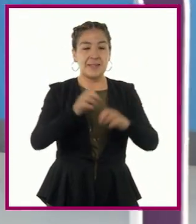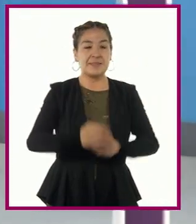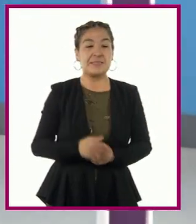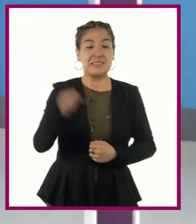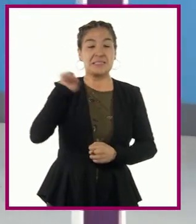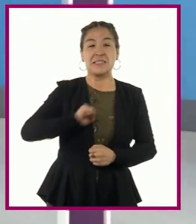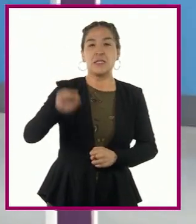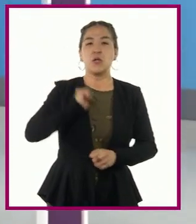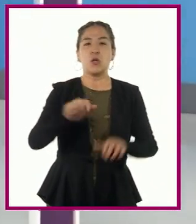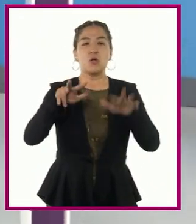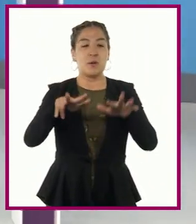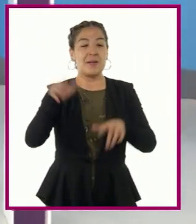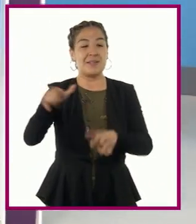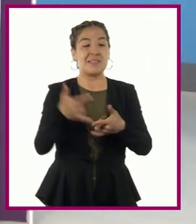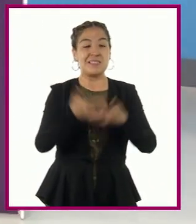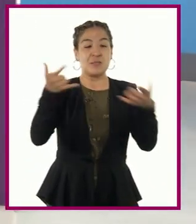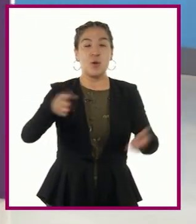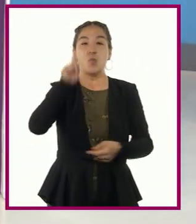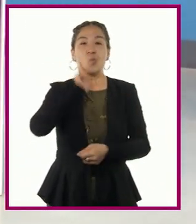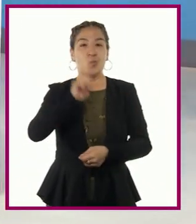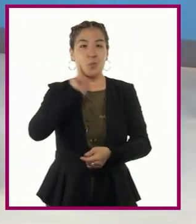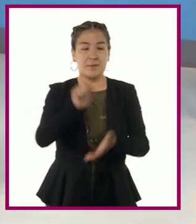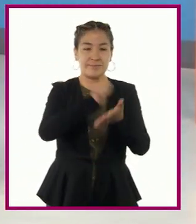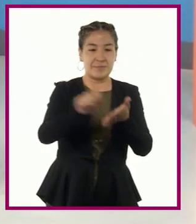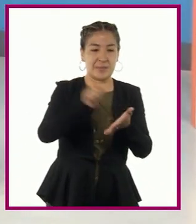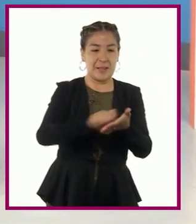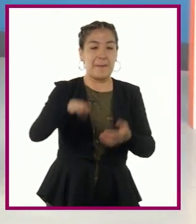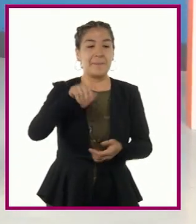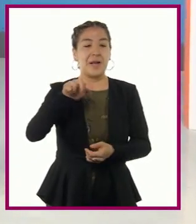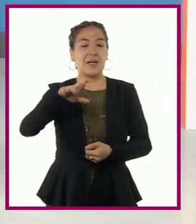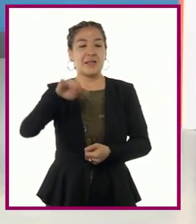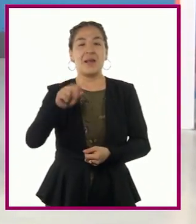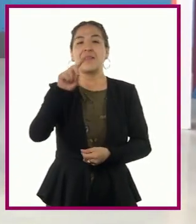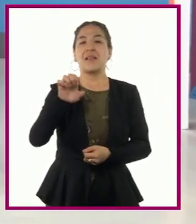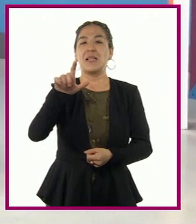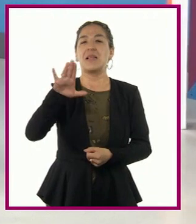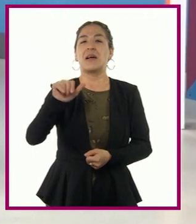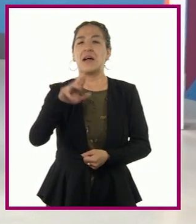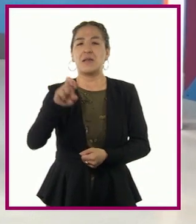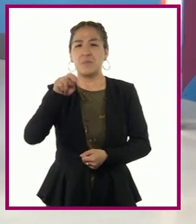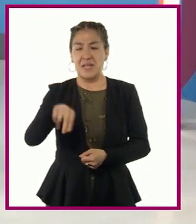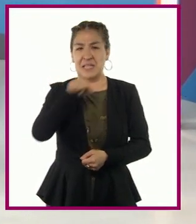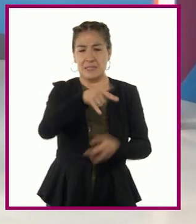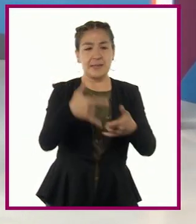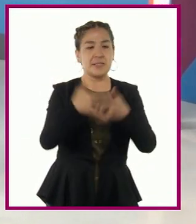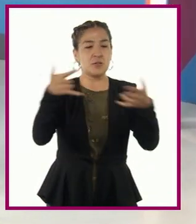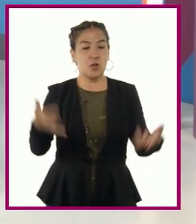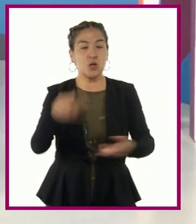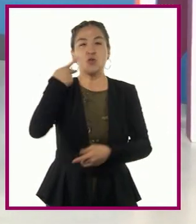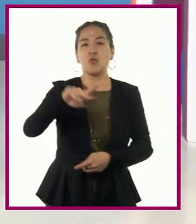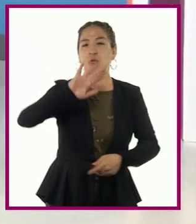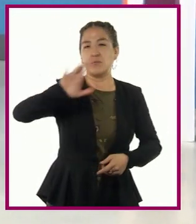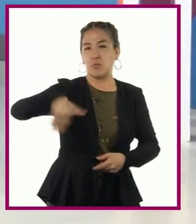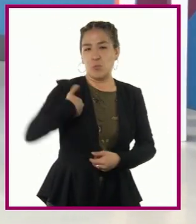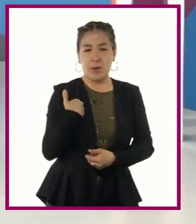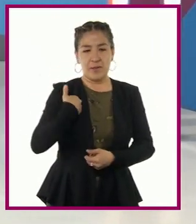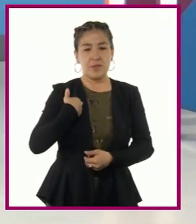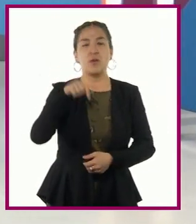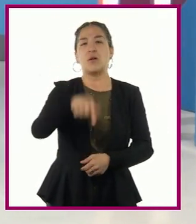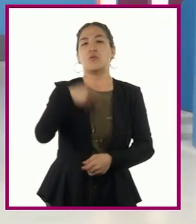siglo XVIII, de la historiadora María del Carmen Velázquez, que forma parte del libro Historia Documental de